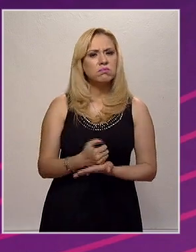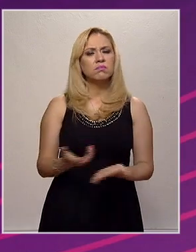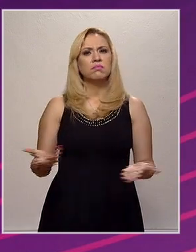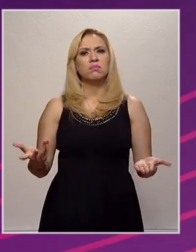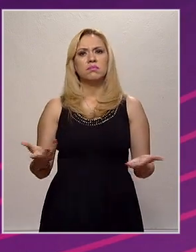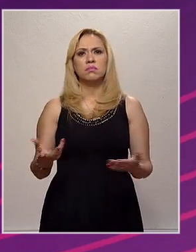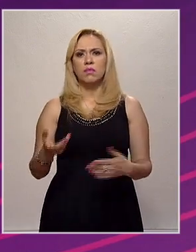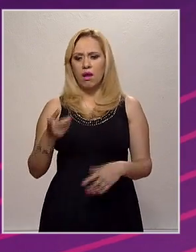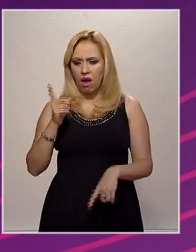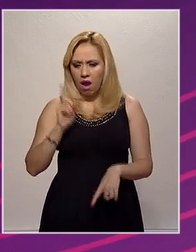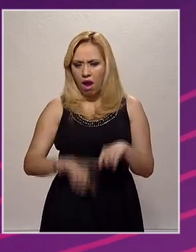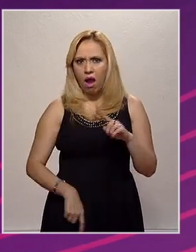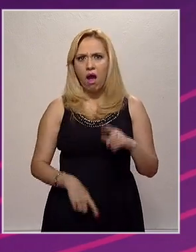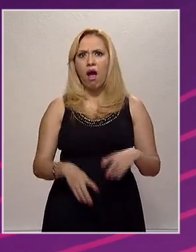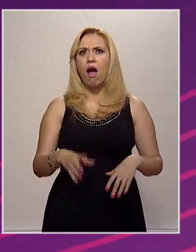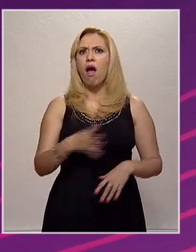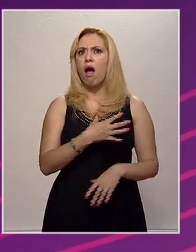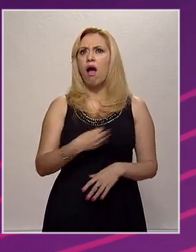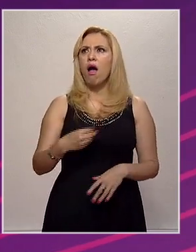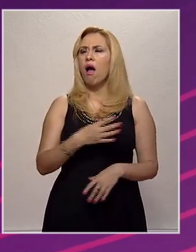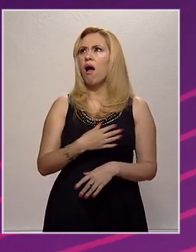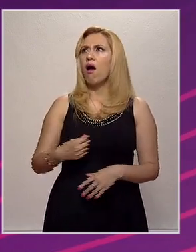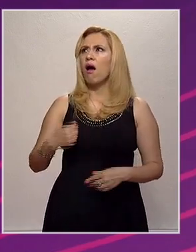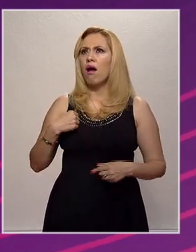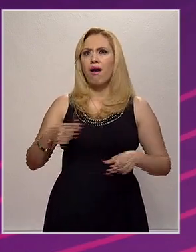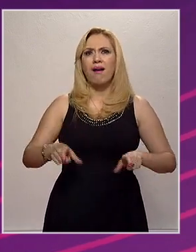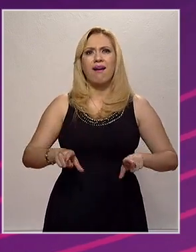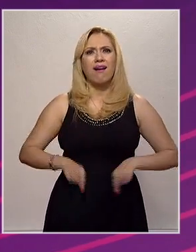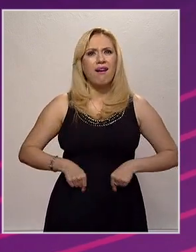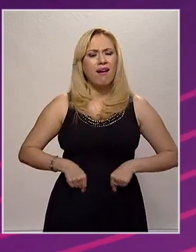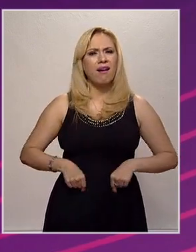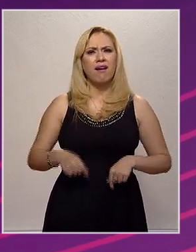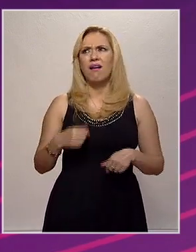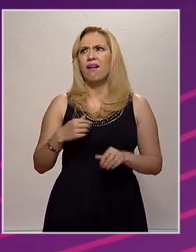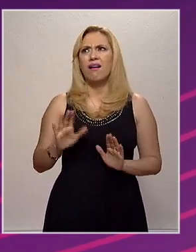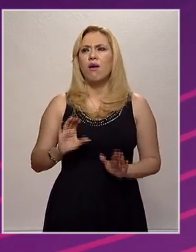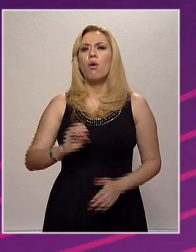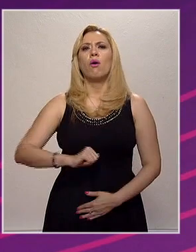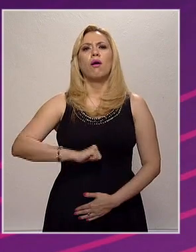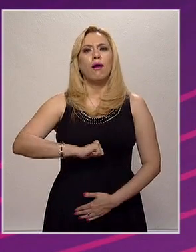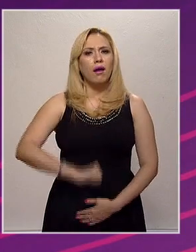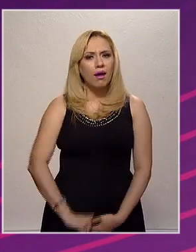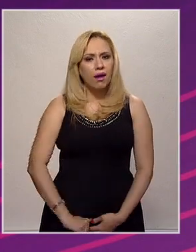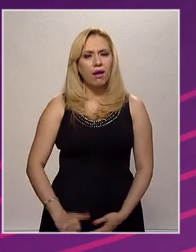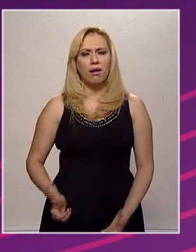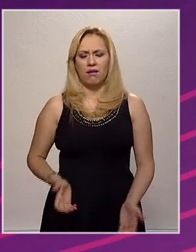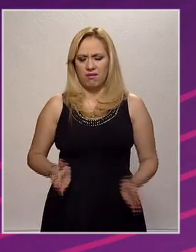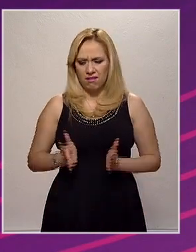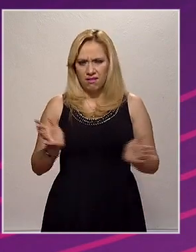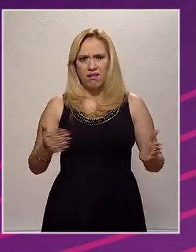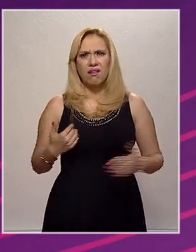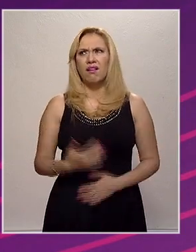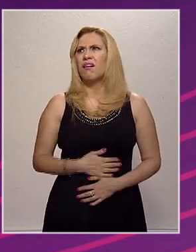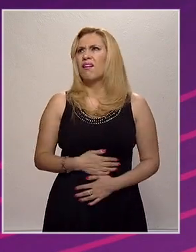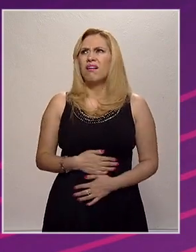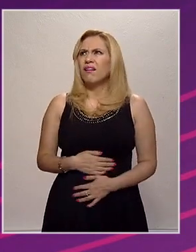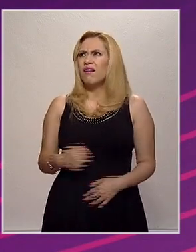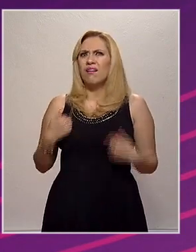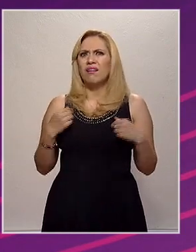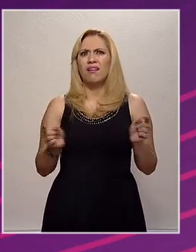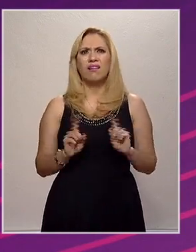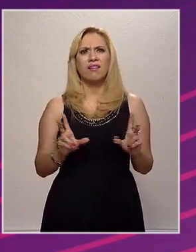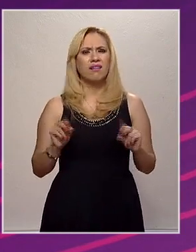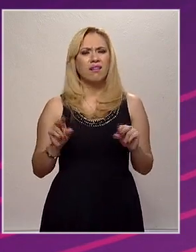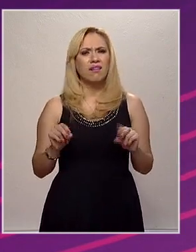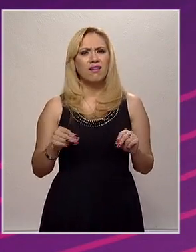métodos anticonceptivos o de cesáreas, de no respetar la voluntad de las mujeres durante el trabajo